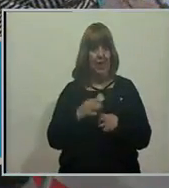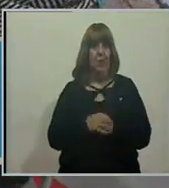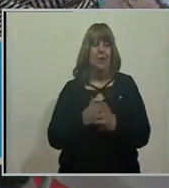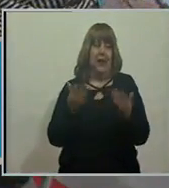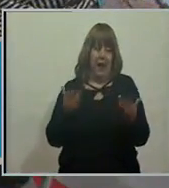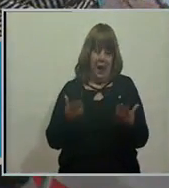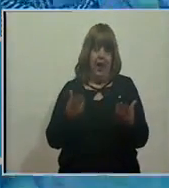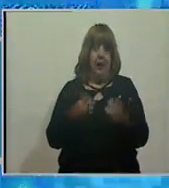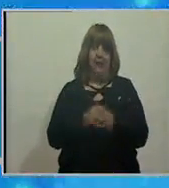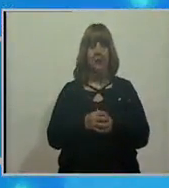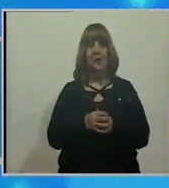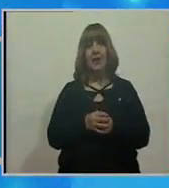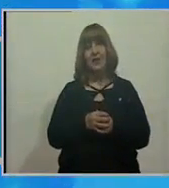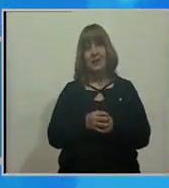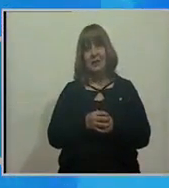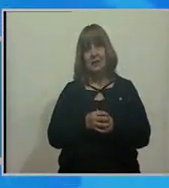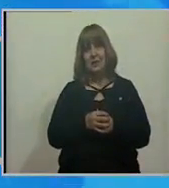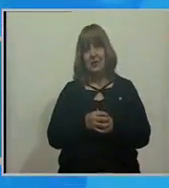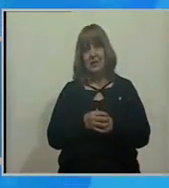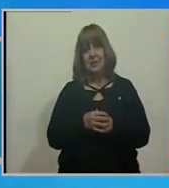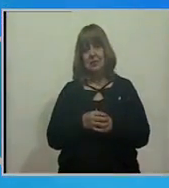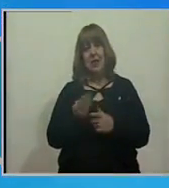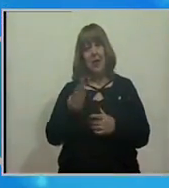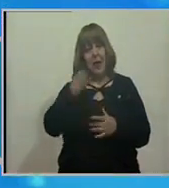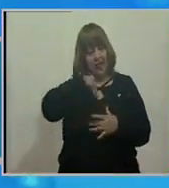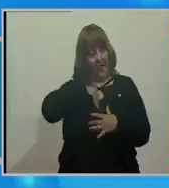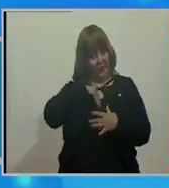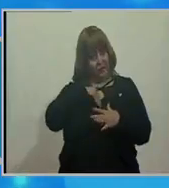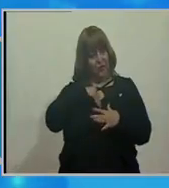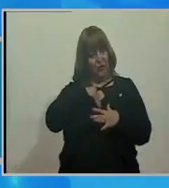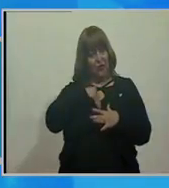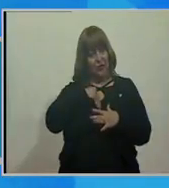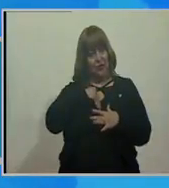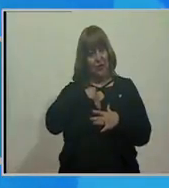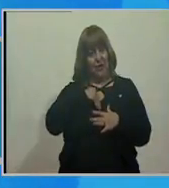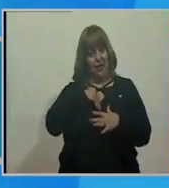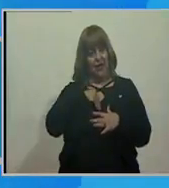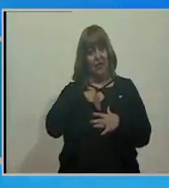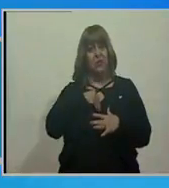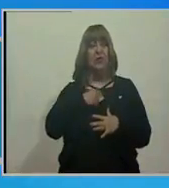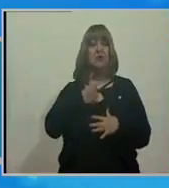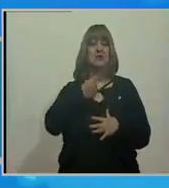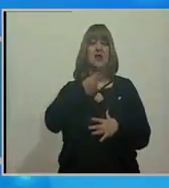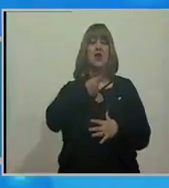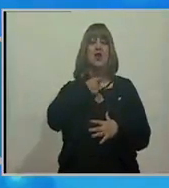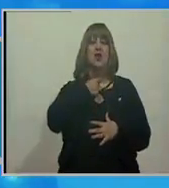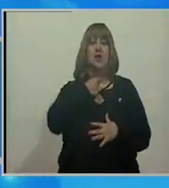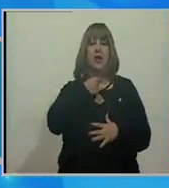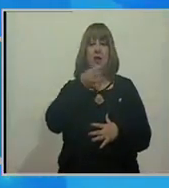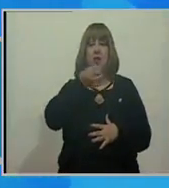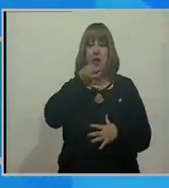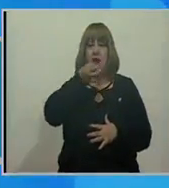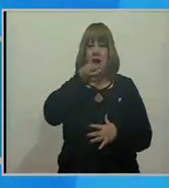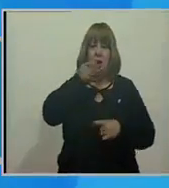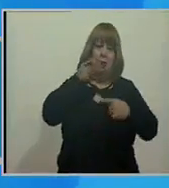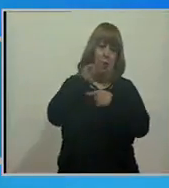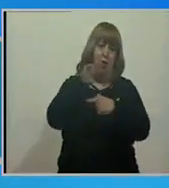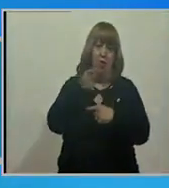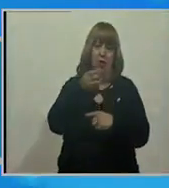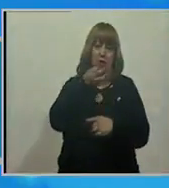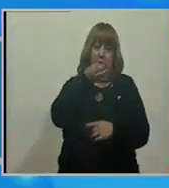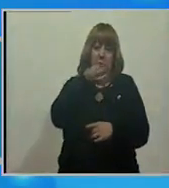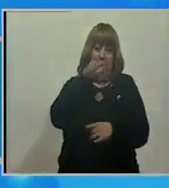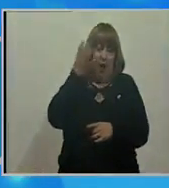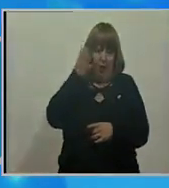Ponele. Pero lo que me pasa internamente es que no quiero hablar. Uh-huh. Porque no es mi manera. Sí, ¿no? Aparte, tenés otro perfil. No soy